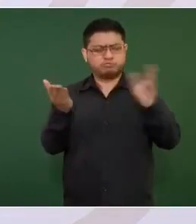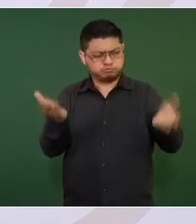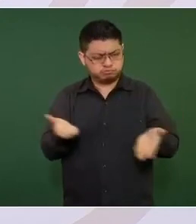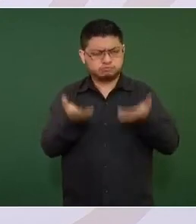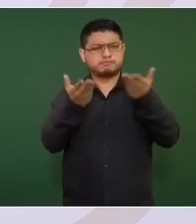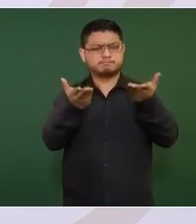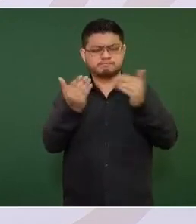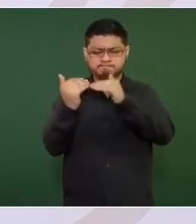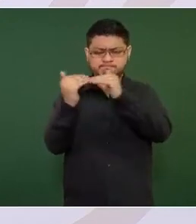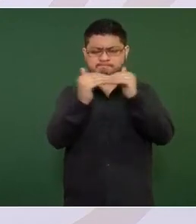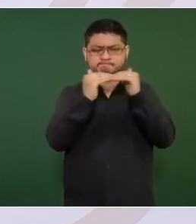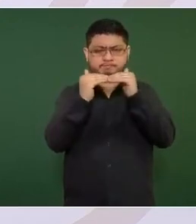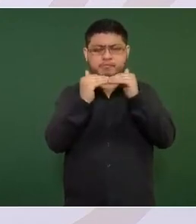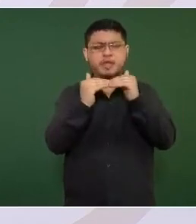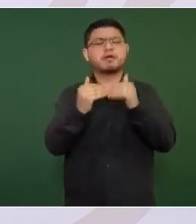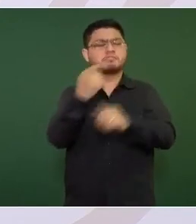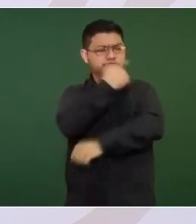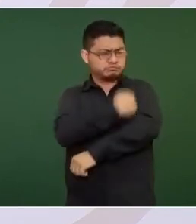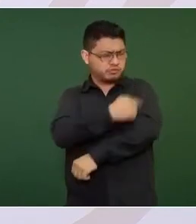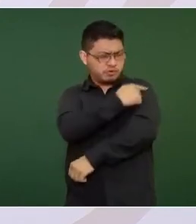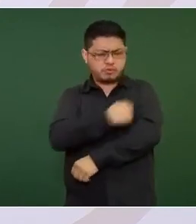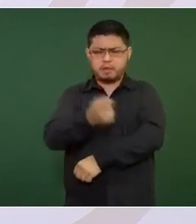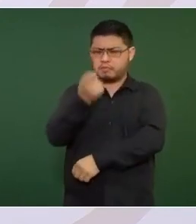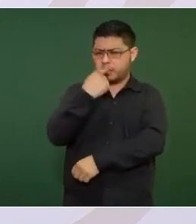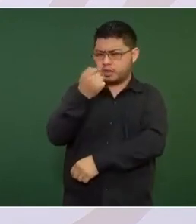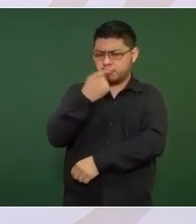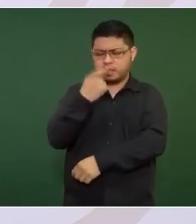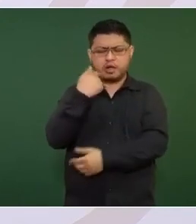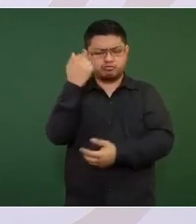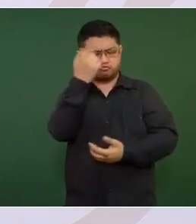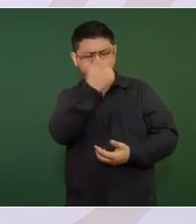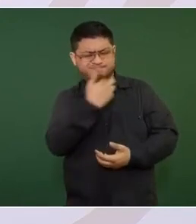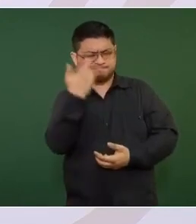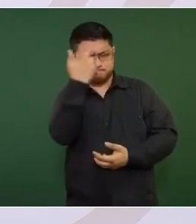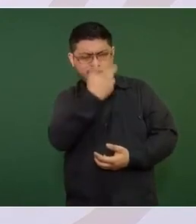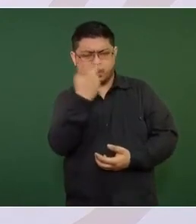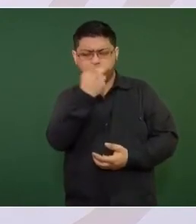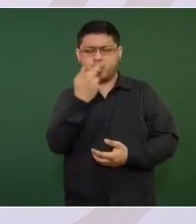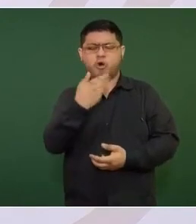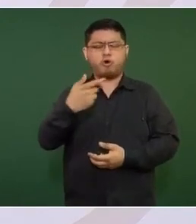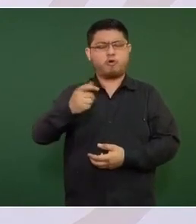enfermeras, especialistas, medicamentos, estudios e intervenciones